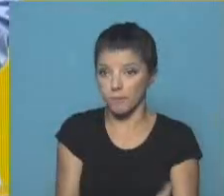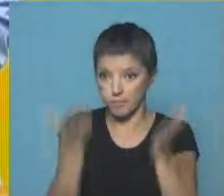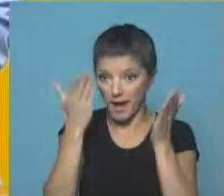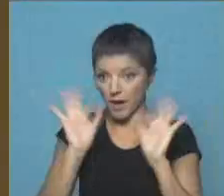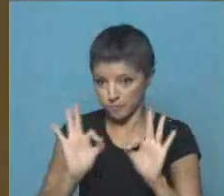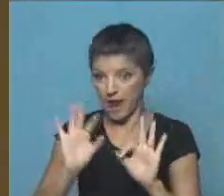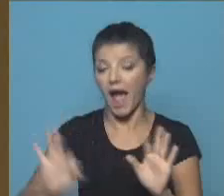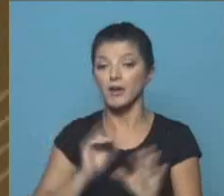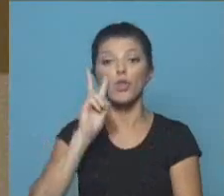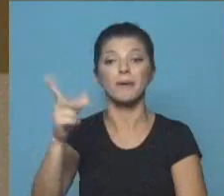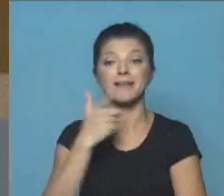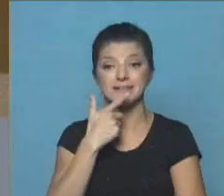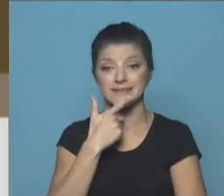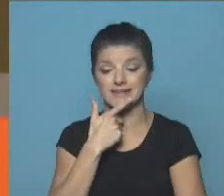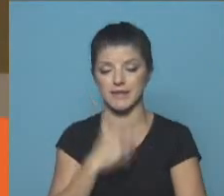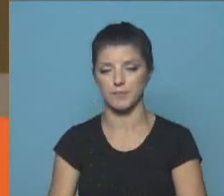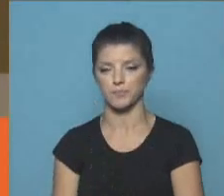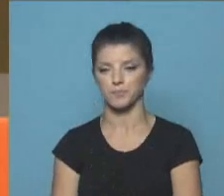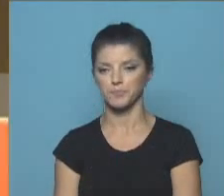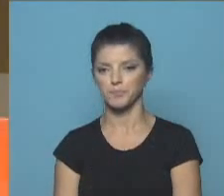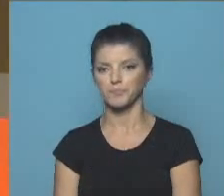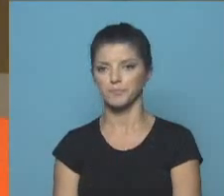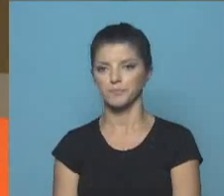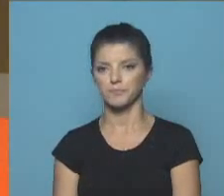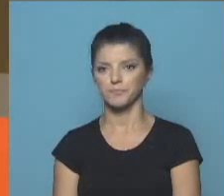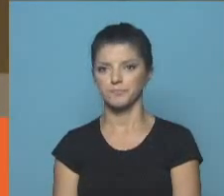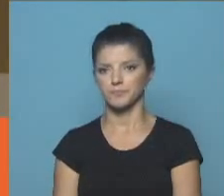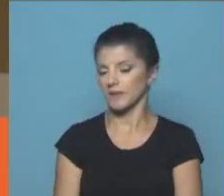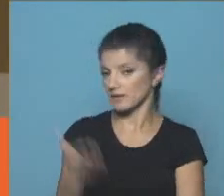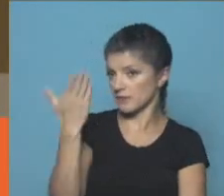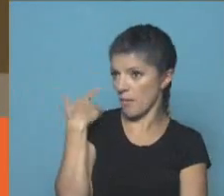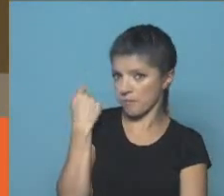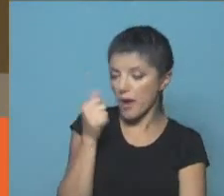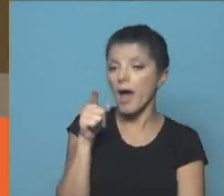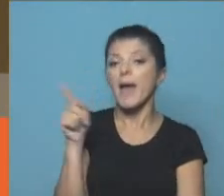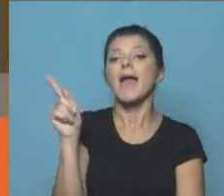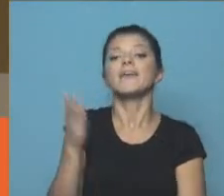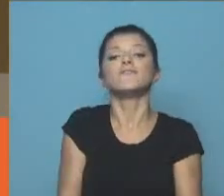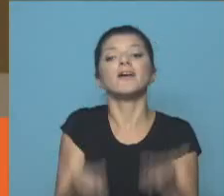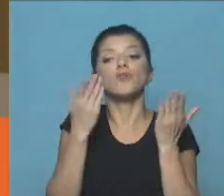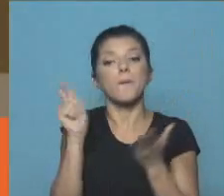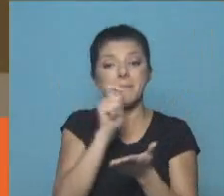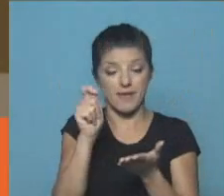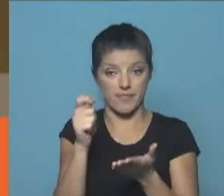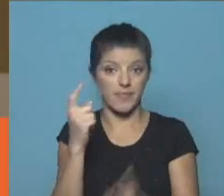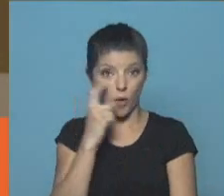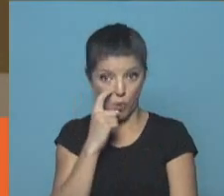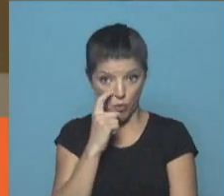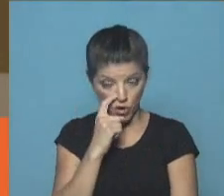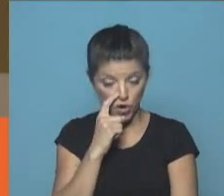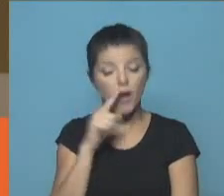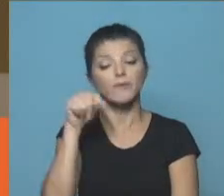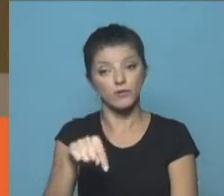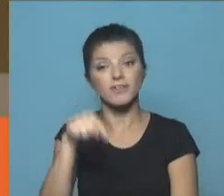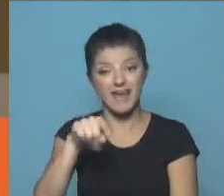año. El número recientemente publicado de la inflación de junio ubica la inflación interanual